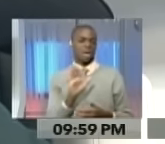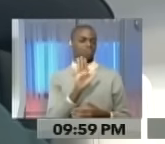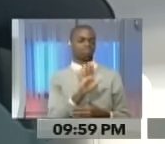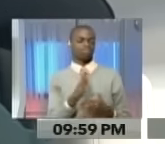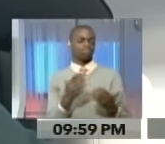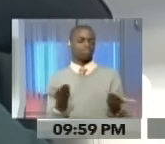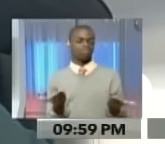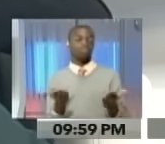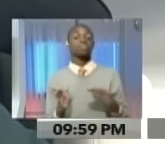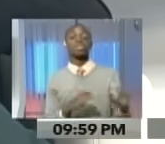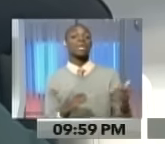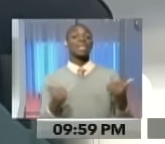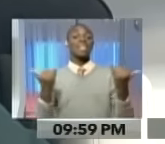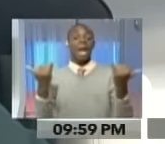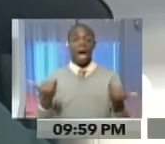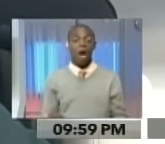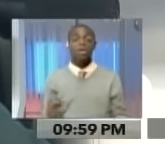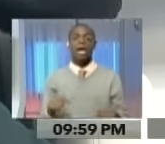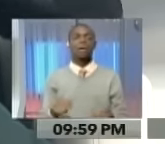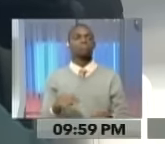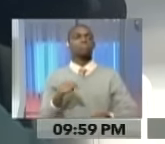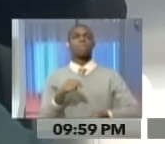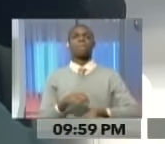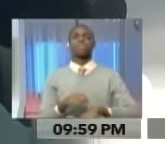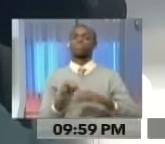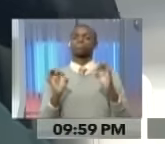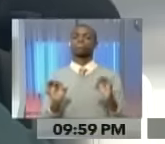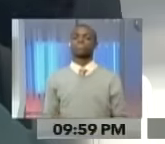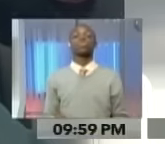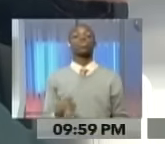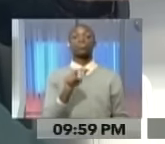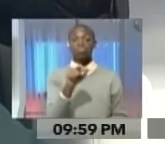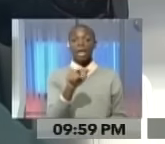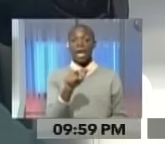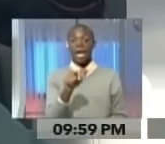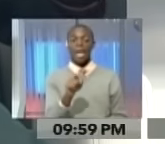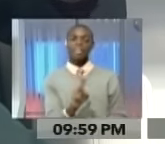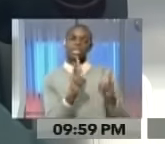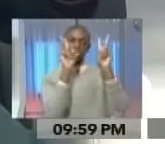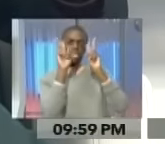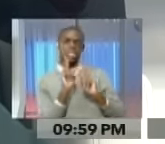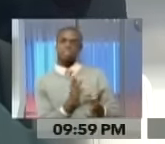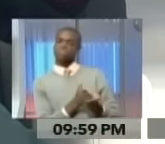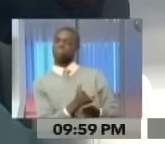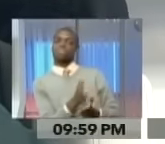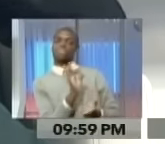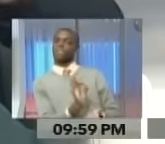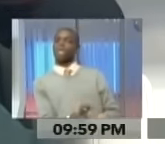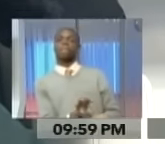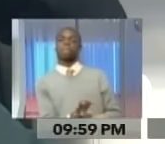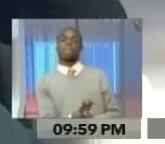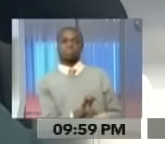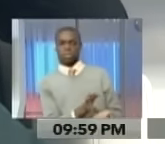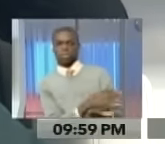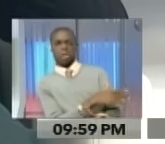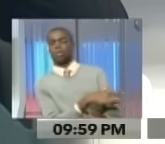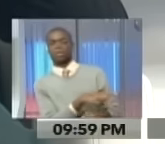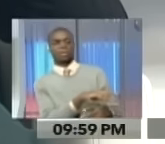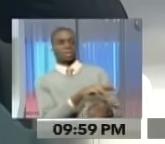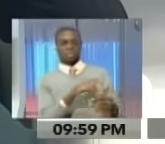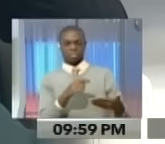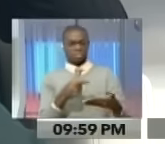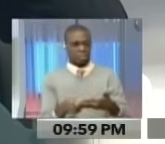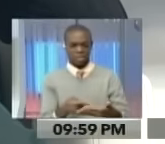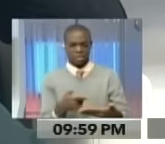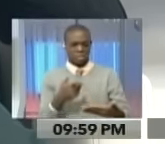ellos ya es un momento en que uno tiene que decir mire o ustedes juegan limpiamente o aquí nosotros no podemos seguir ustedes trayendo muertos a